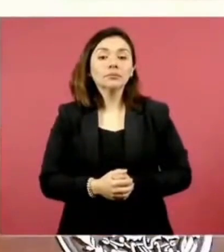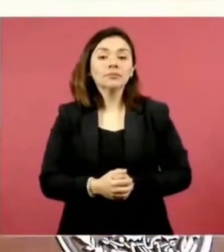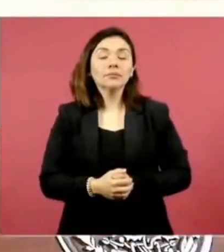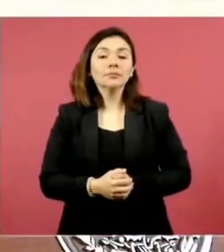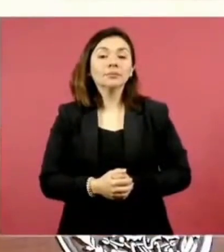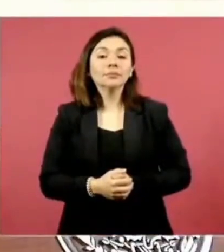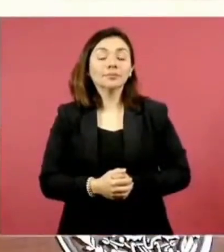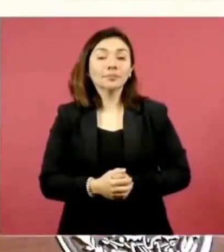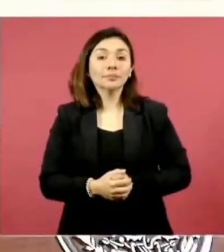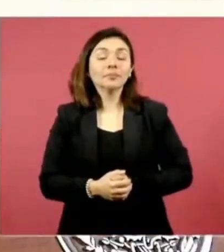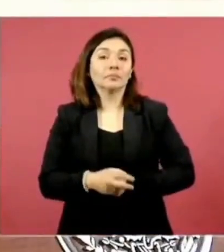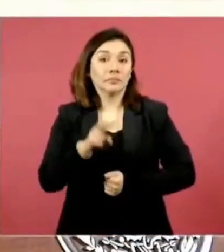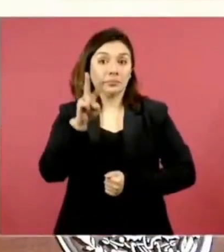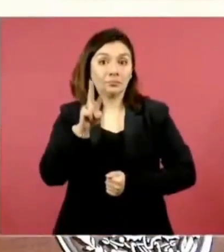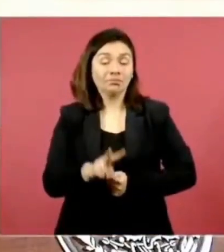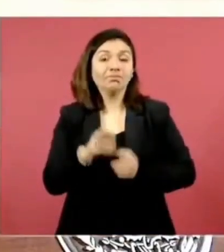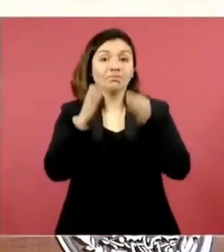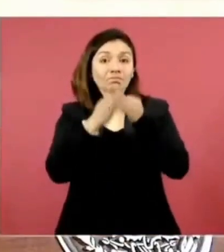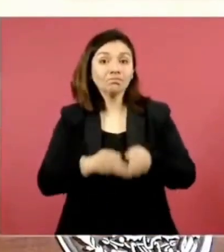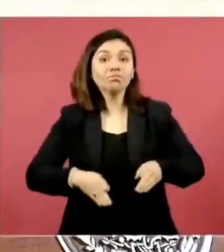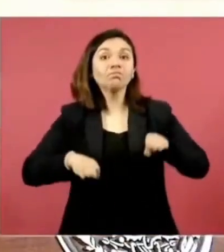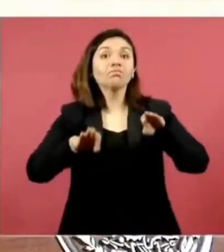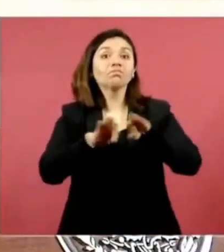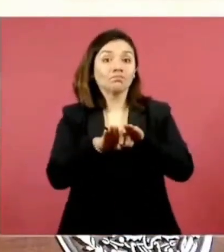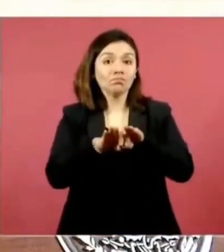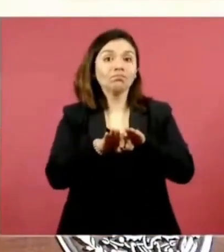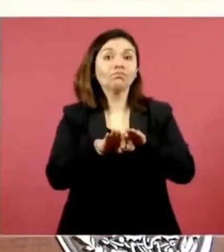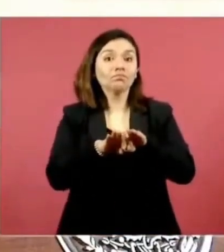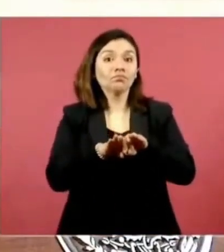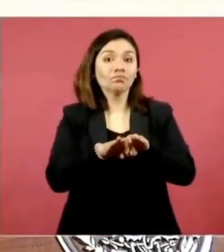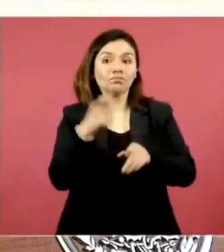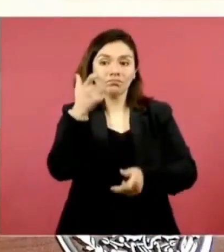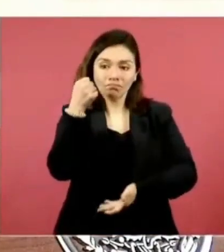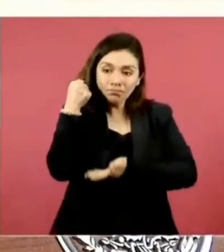La importancia de la inversión pública.